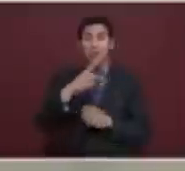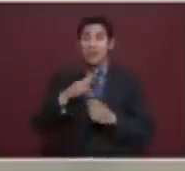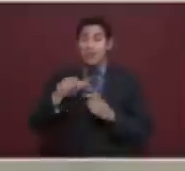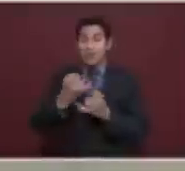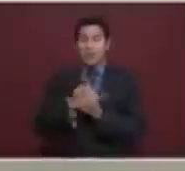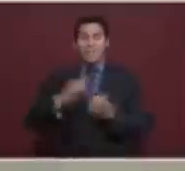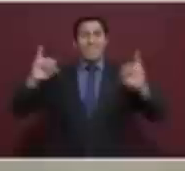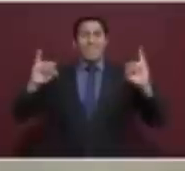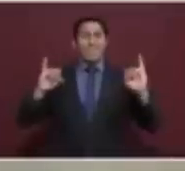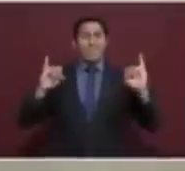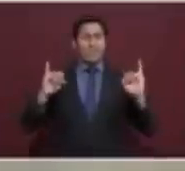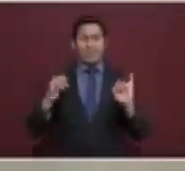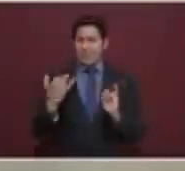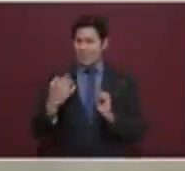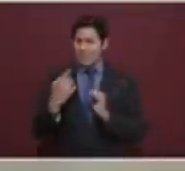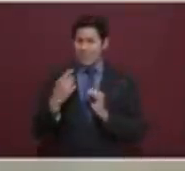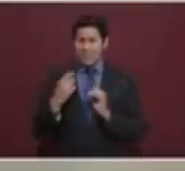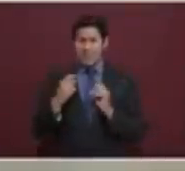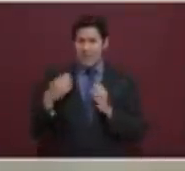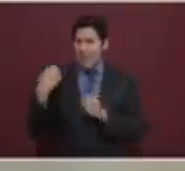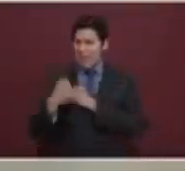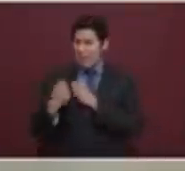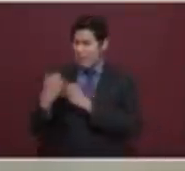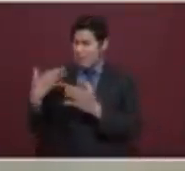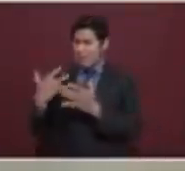entonces como olvidar eso